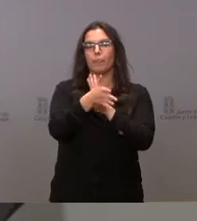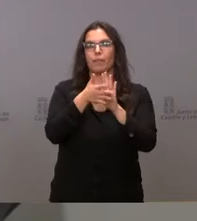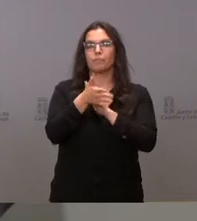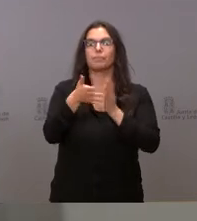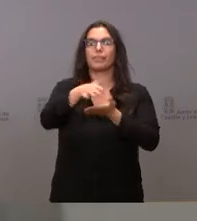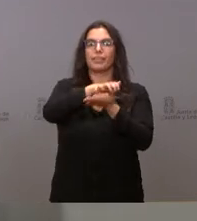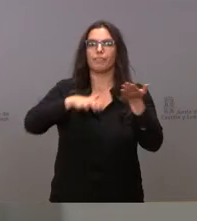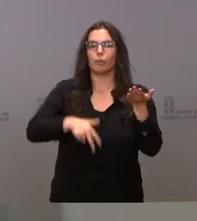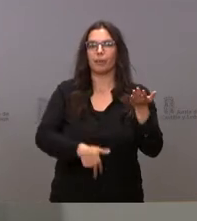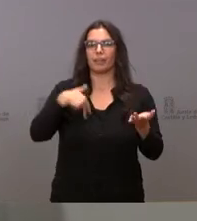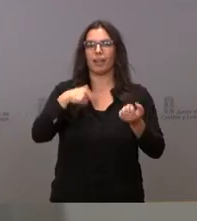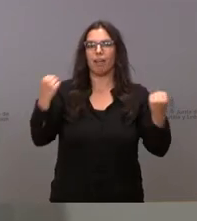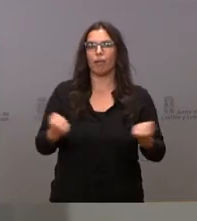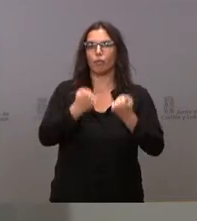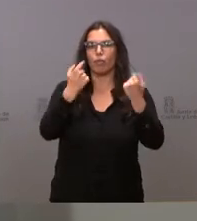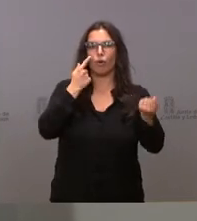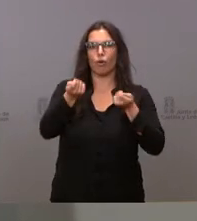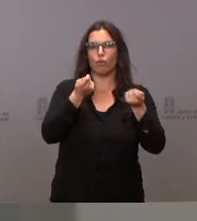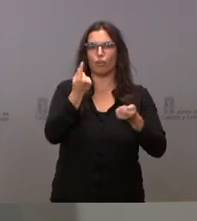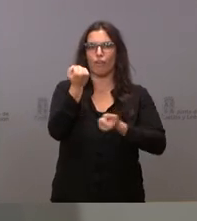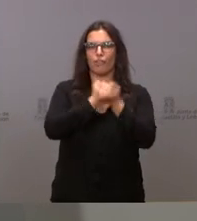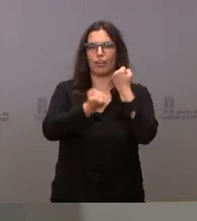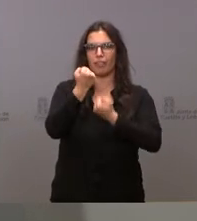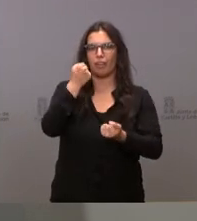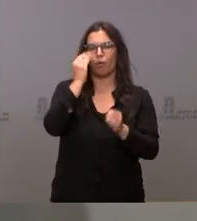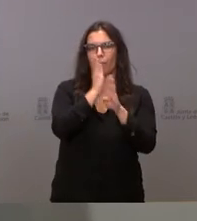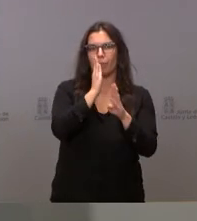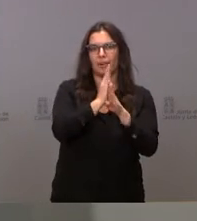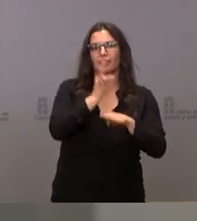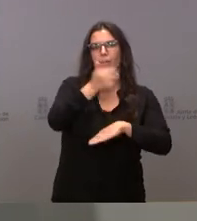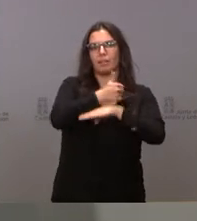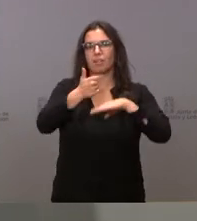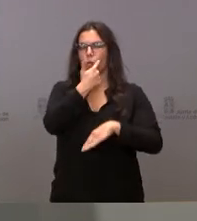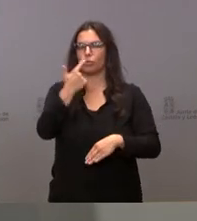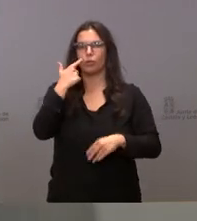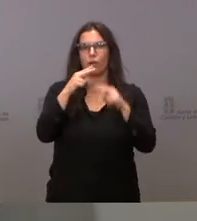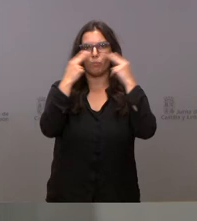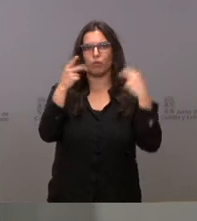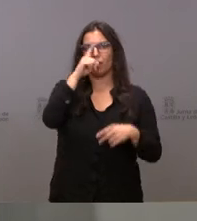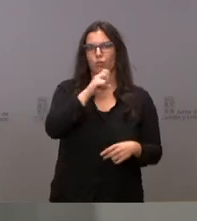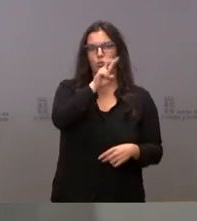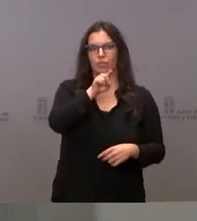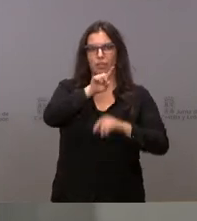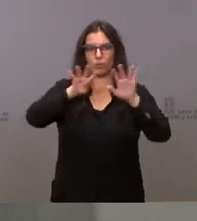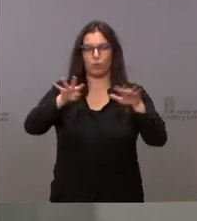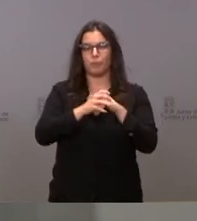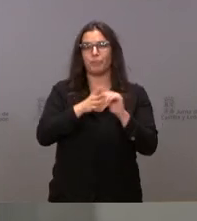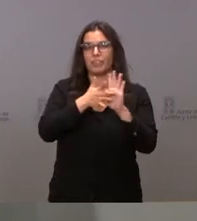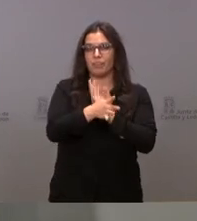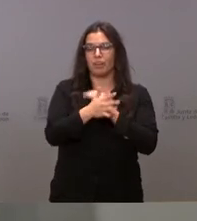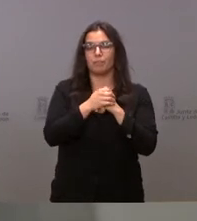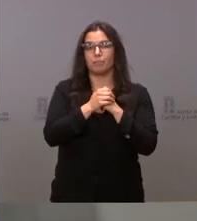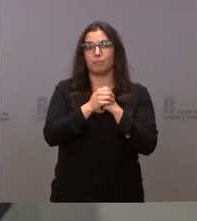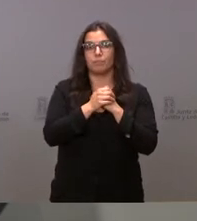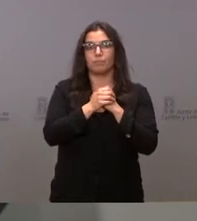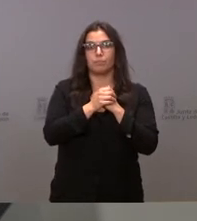general sobre las actuaciones de control financiero permanente y de auditoría pública del ejercicio 2019, que indican en todos